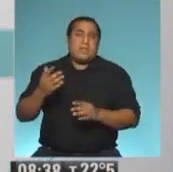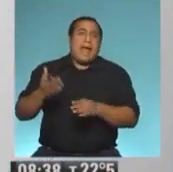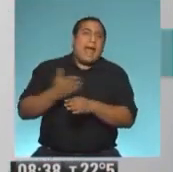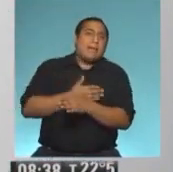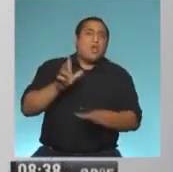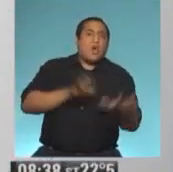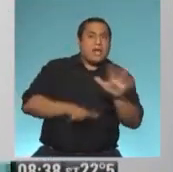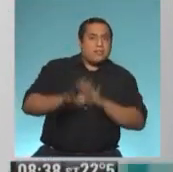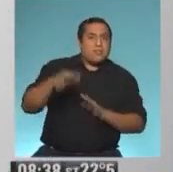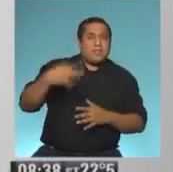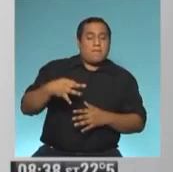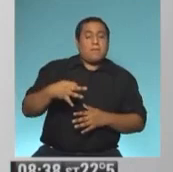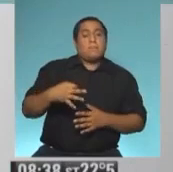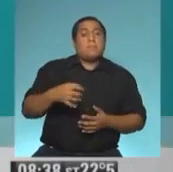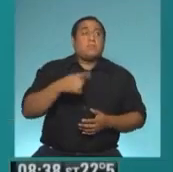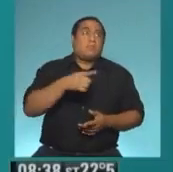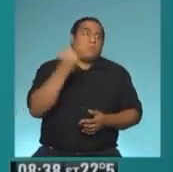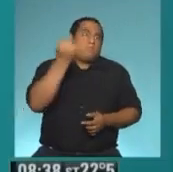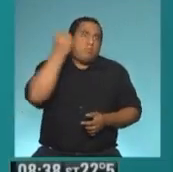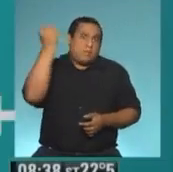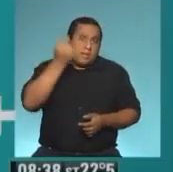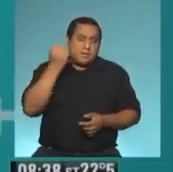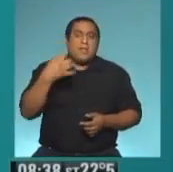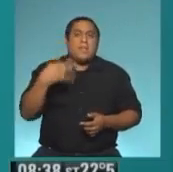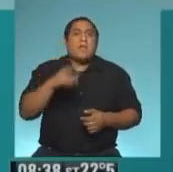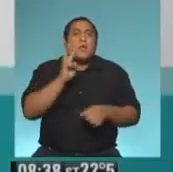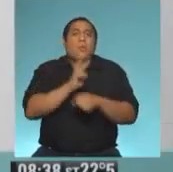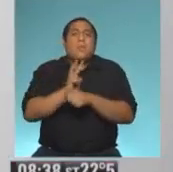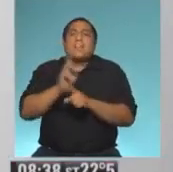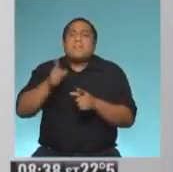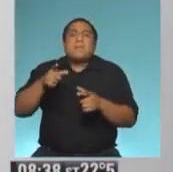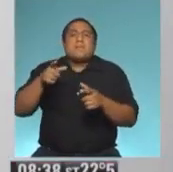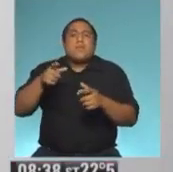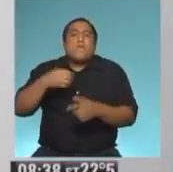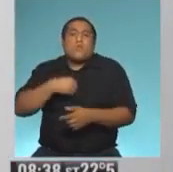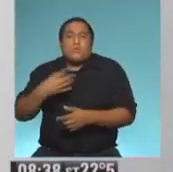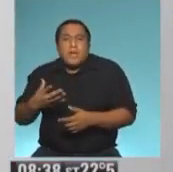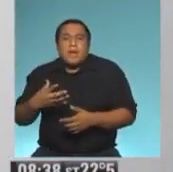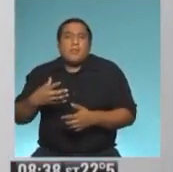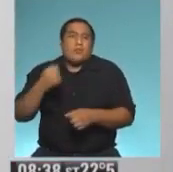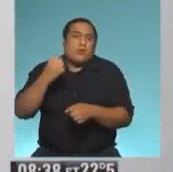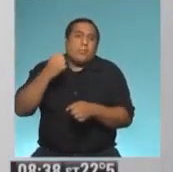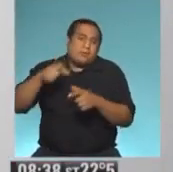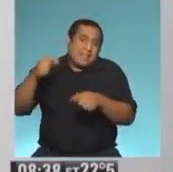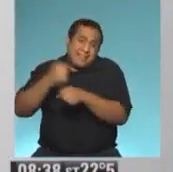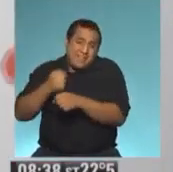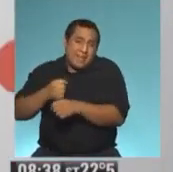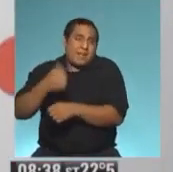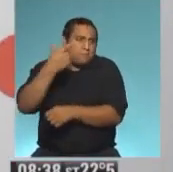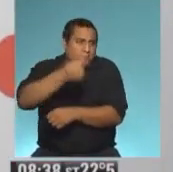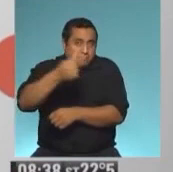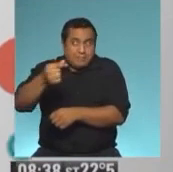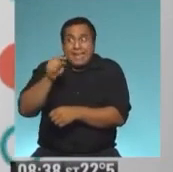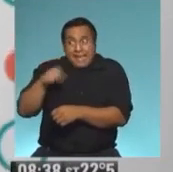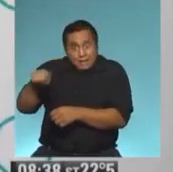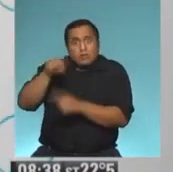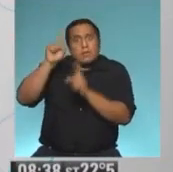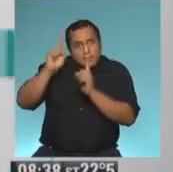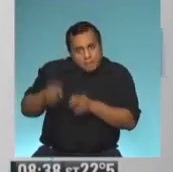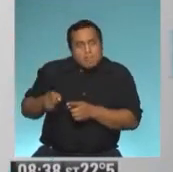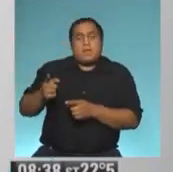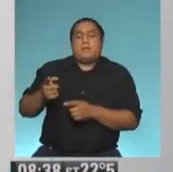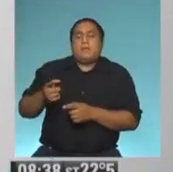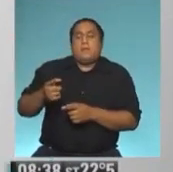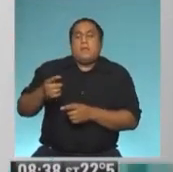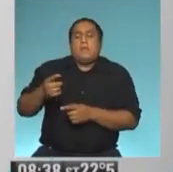Sí, bueno, pero es la parte más importante, donde también hay que cuidar a los trabajadores de la salud y a los voluntarios, que en esos procesos de traslado también, por supuesto, hay que